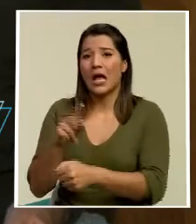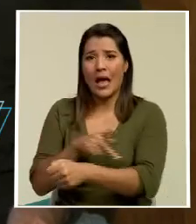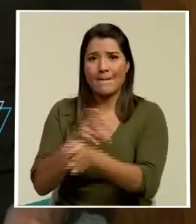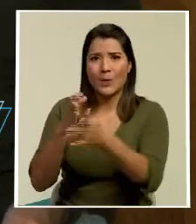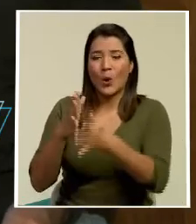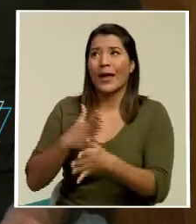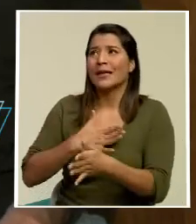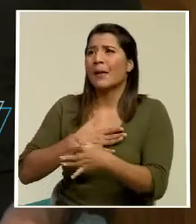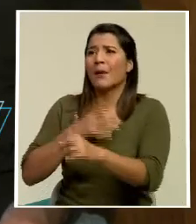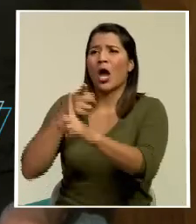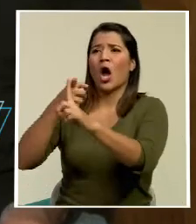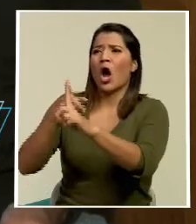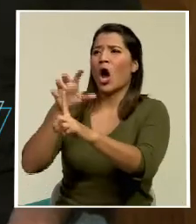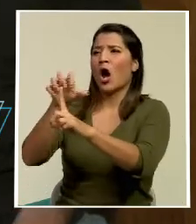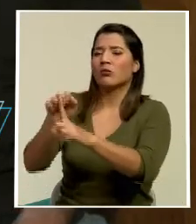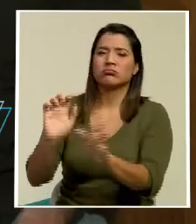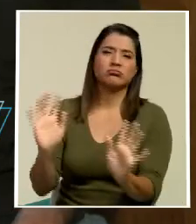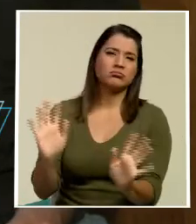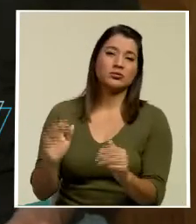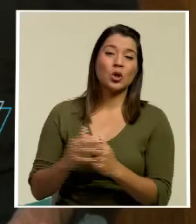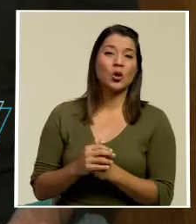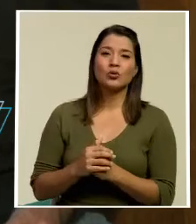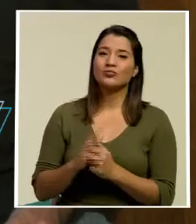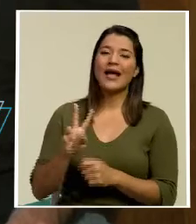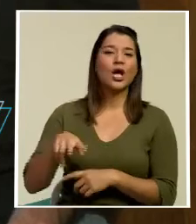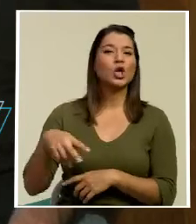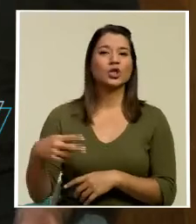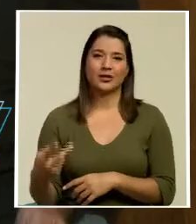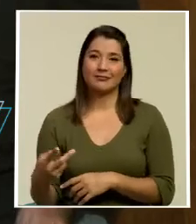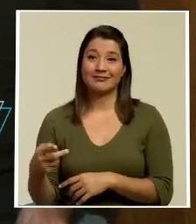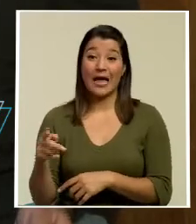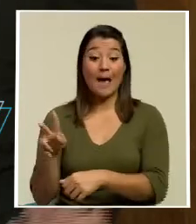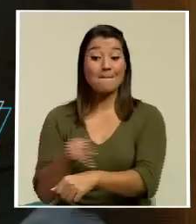que la poesía me encontró.